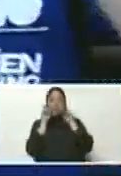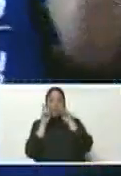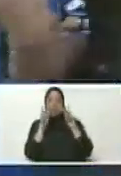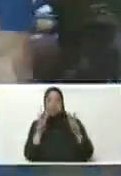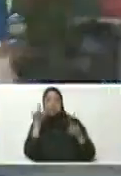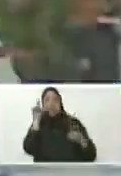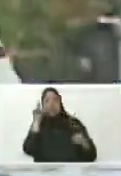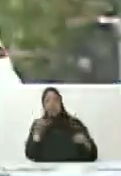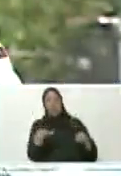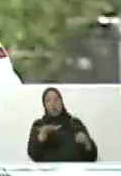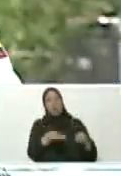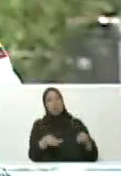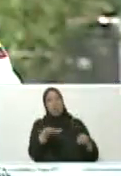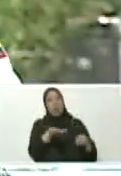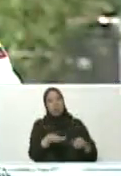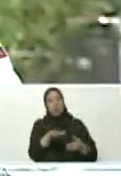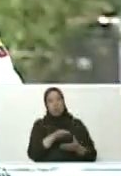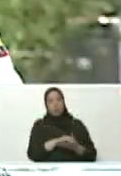al pueblo empoderado,